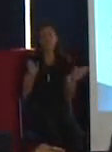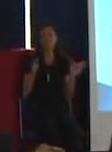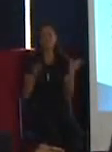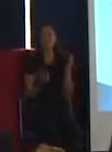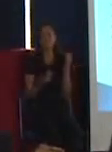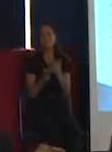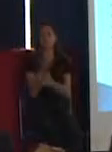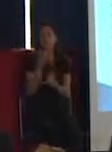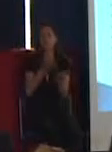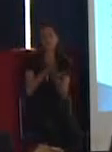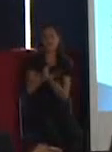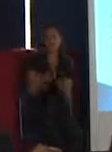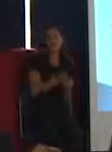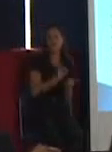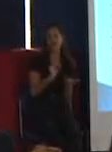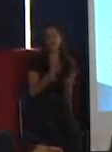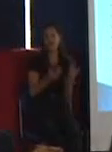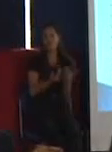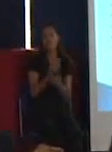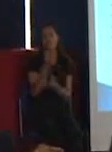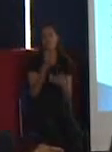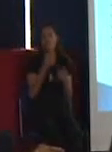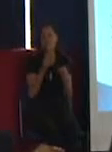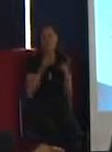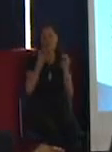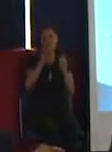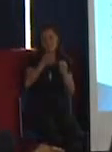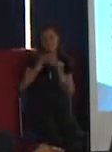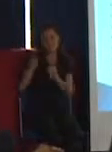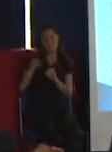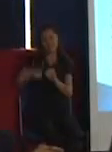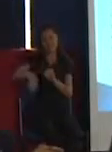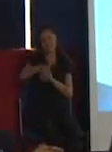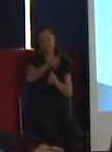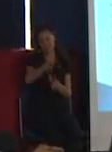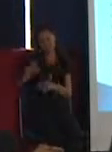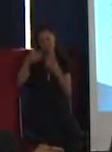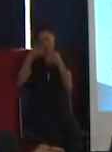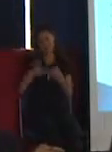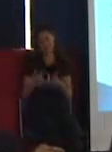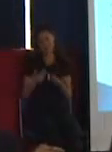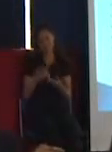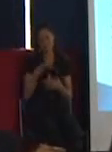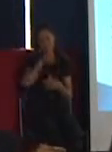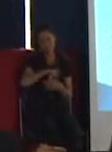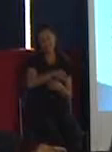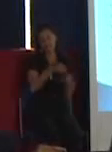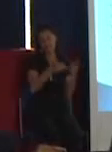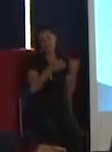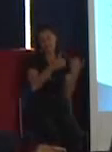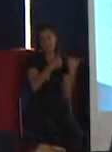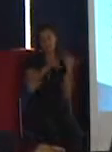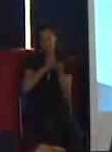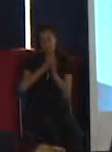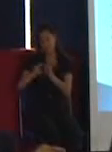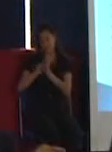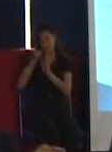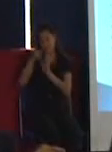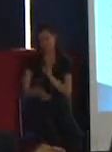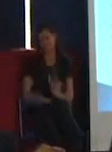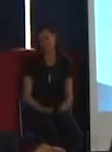llamémoslos carreras o capacitaciones para personas con discapacidad. Tendría que hacerlo el SENA porque es lo que la ley les